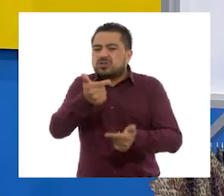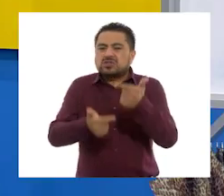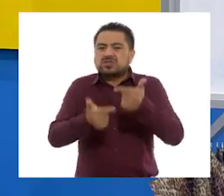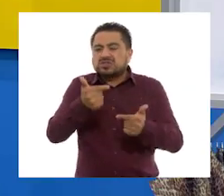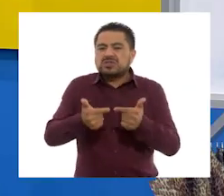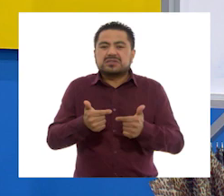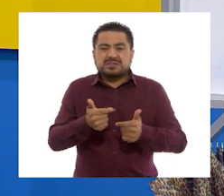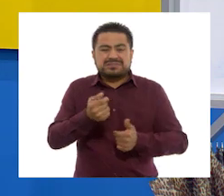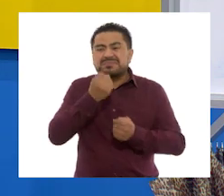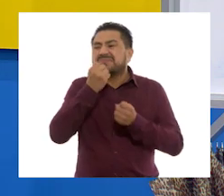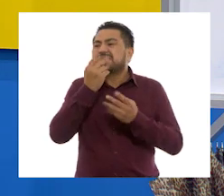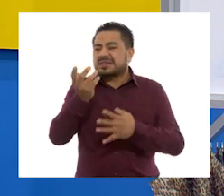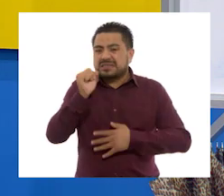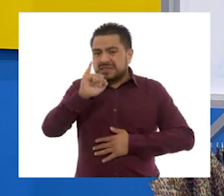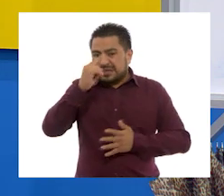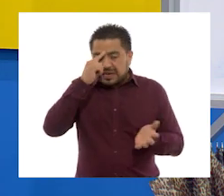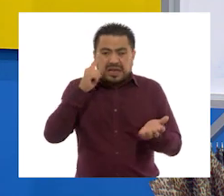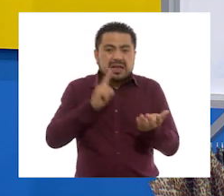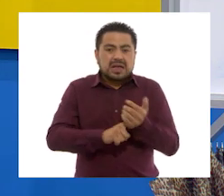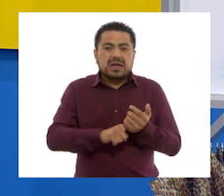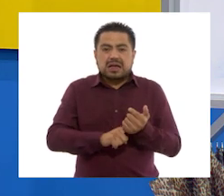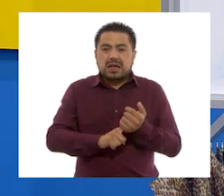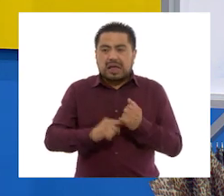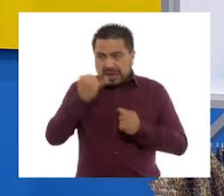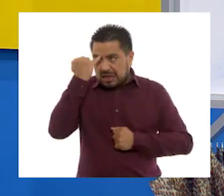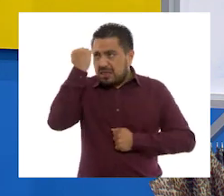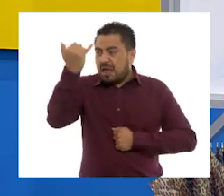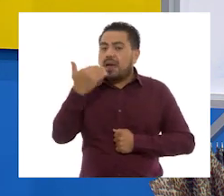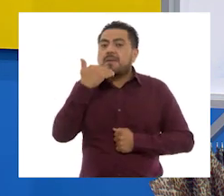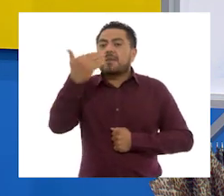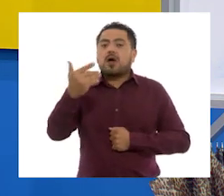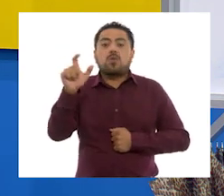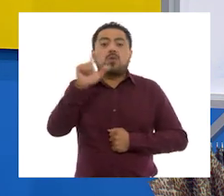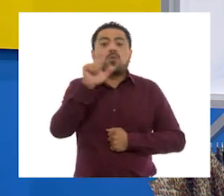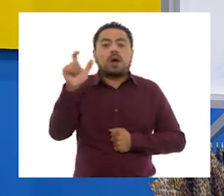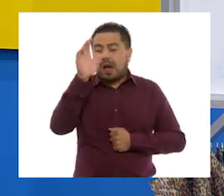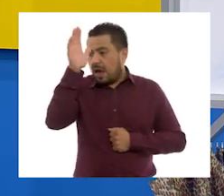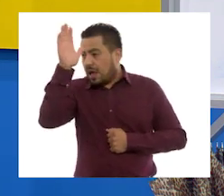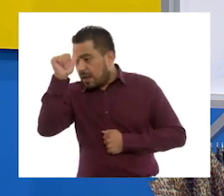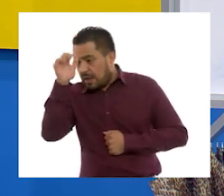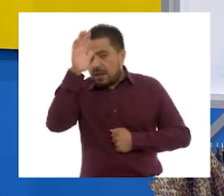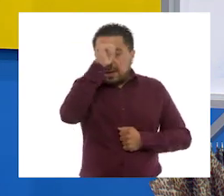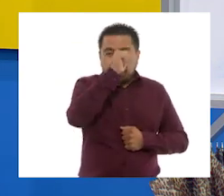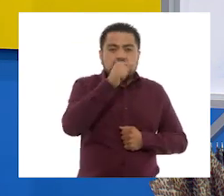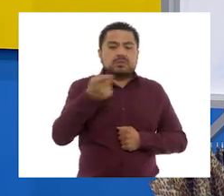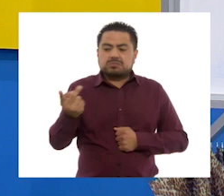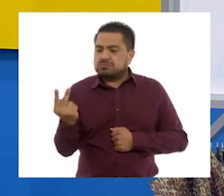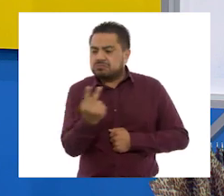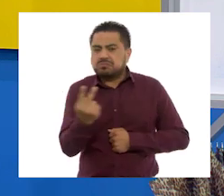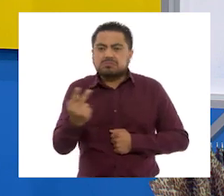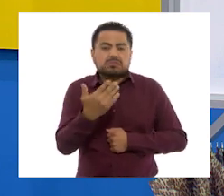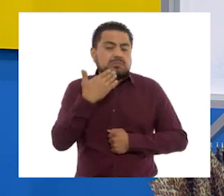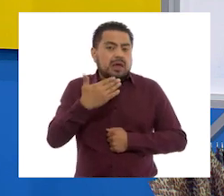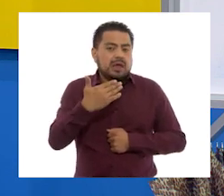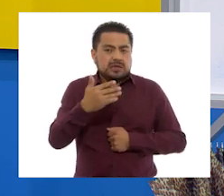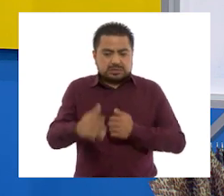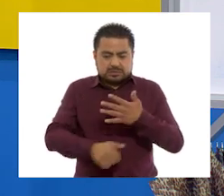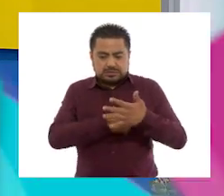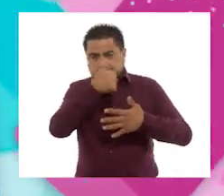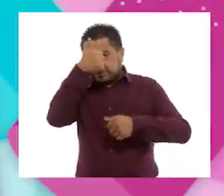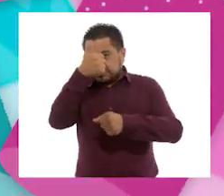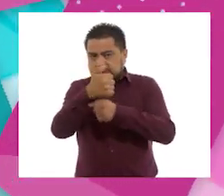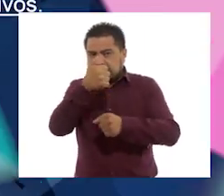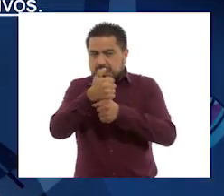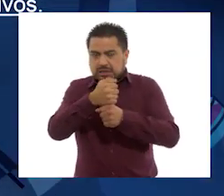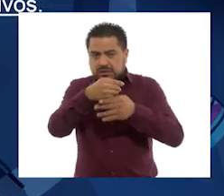Me parece genial, pues creo que son muy buenas ideas. Cuando llegamos a un acuerdo, conviene seguir con un sexto paso. Pongan